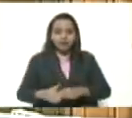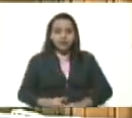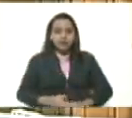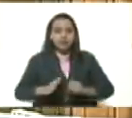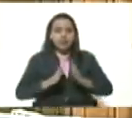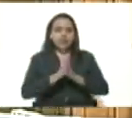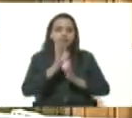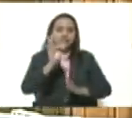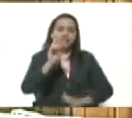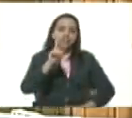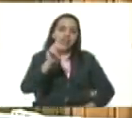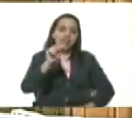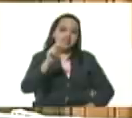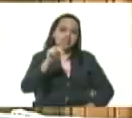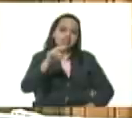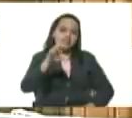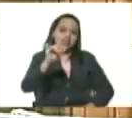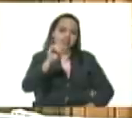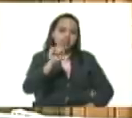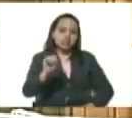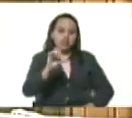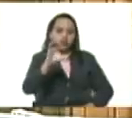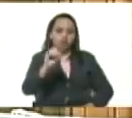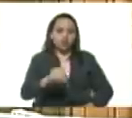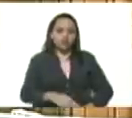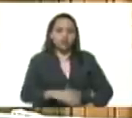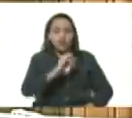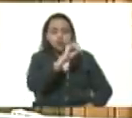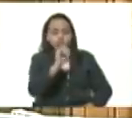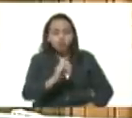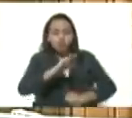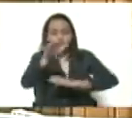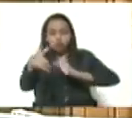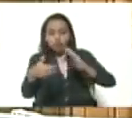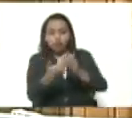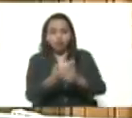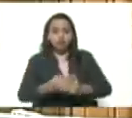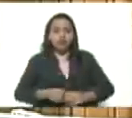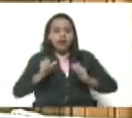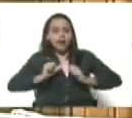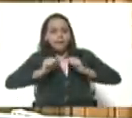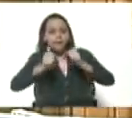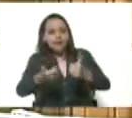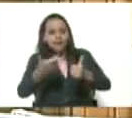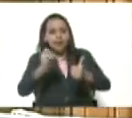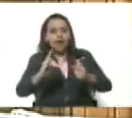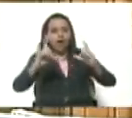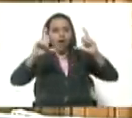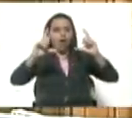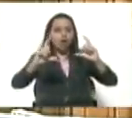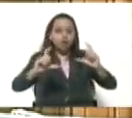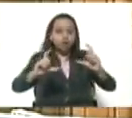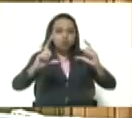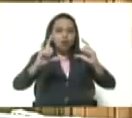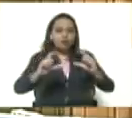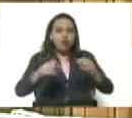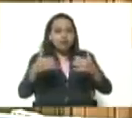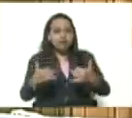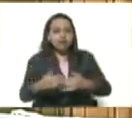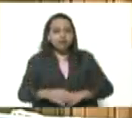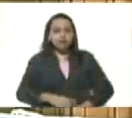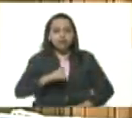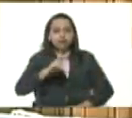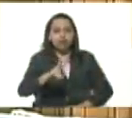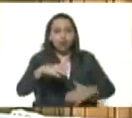San Francisco, de la costa oriental del lago y del Zulia en general, comienza a dar resultados ya. Dos casos